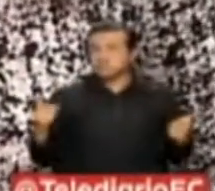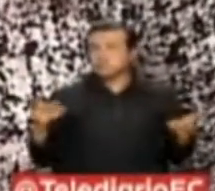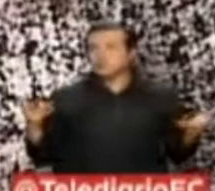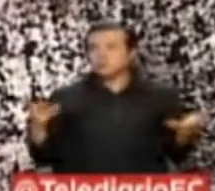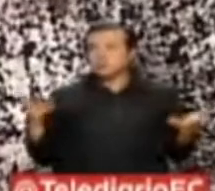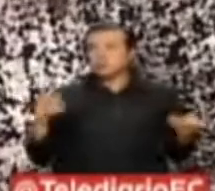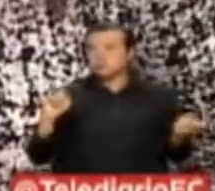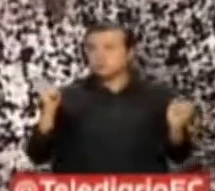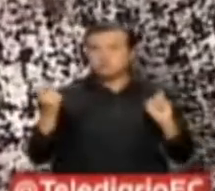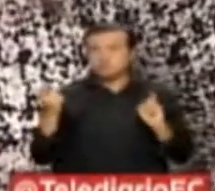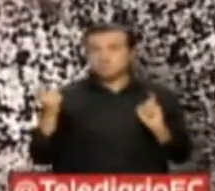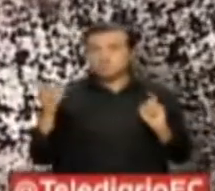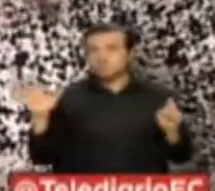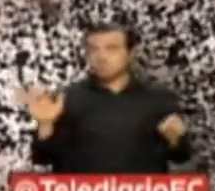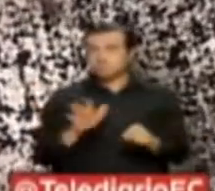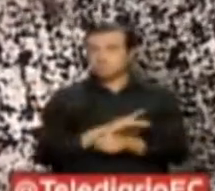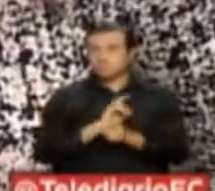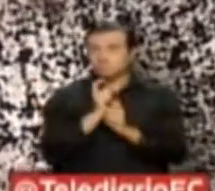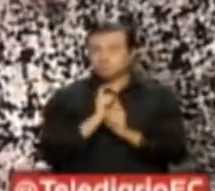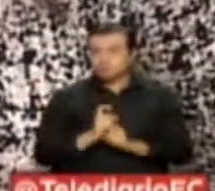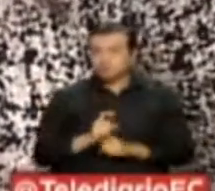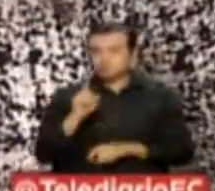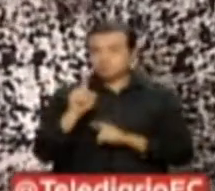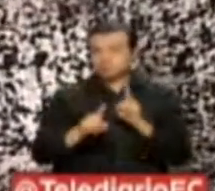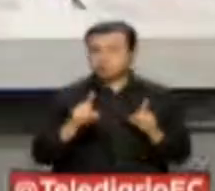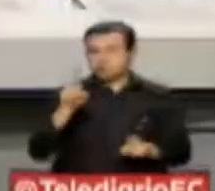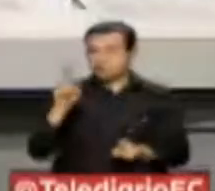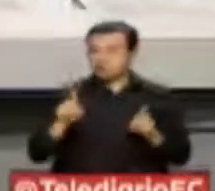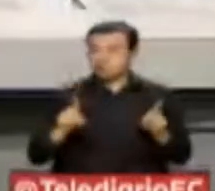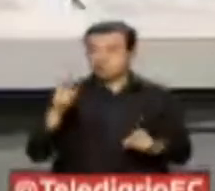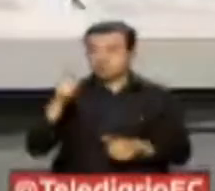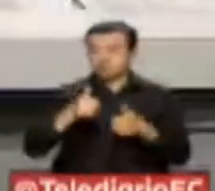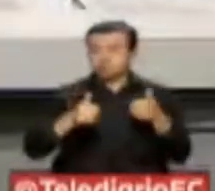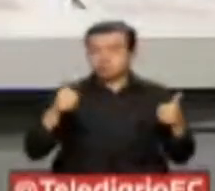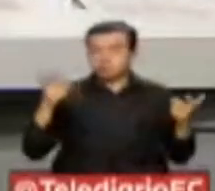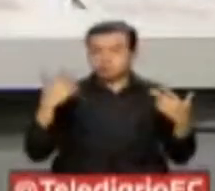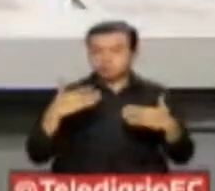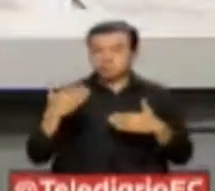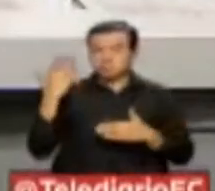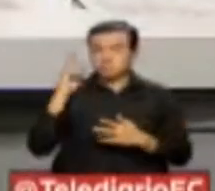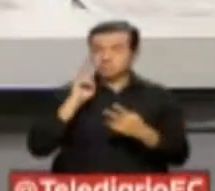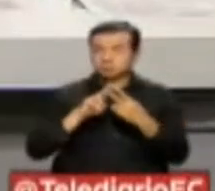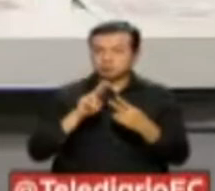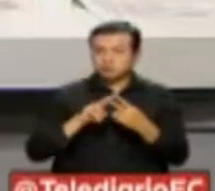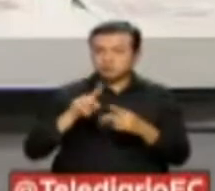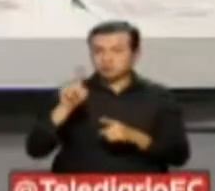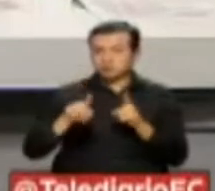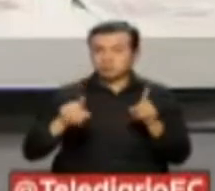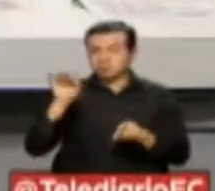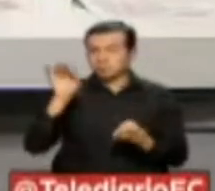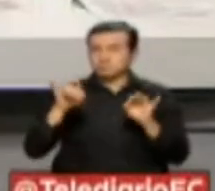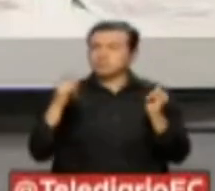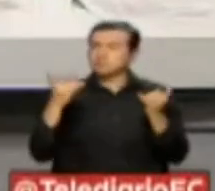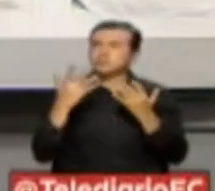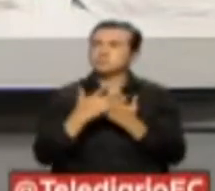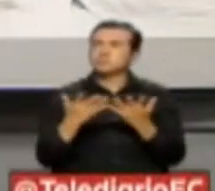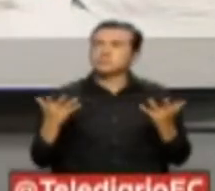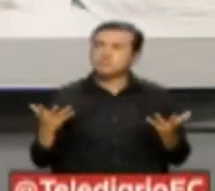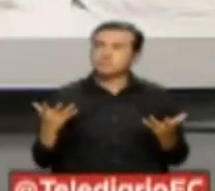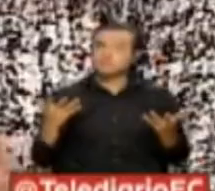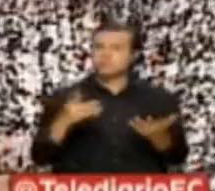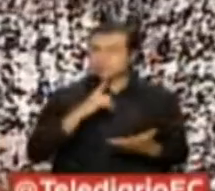no cambia en su totalidad se están poniendo algunas autoridades que ya son conocidas que es lo que está sucediendo ahí